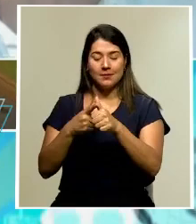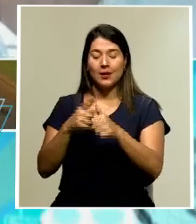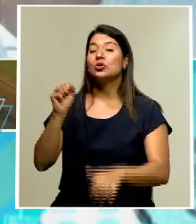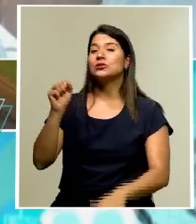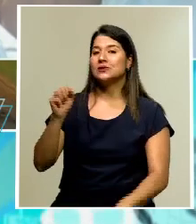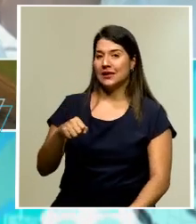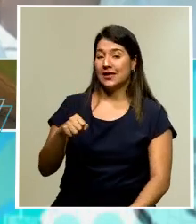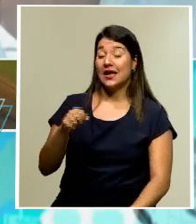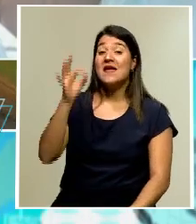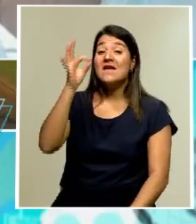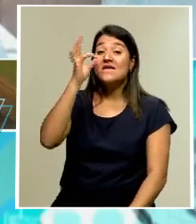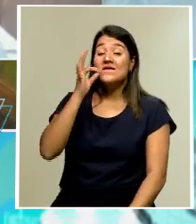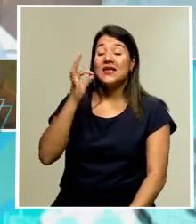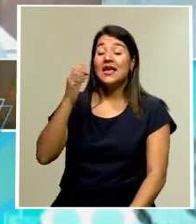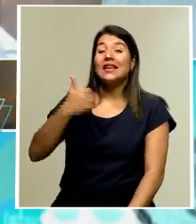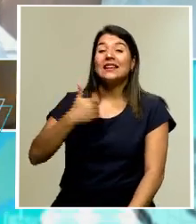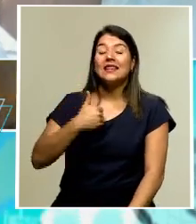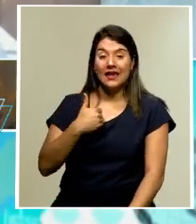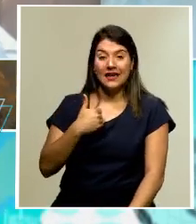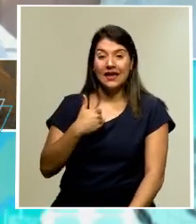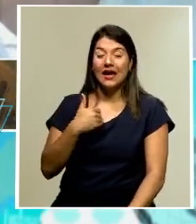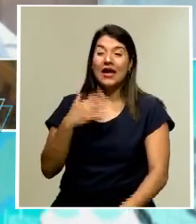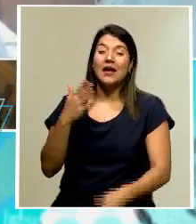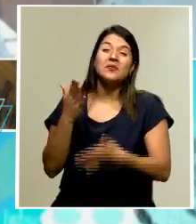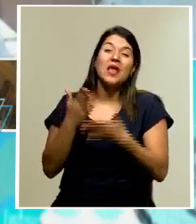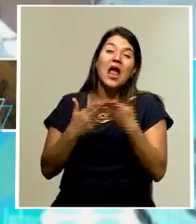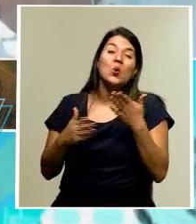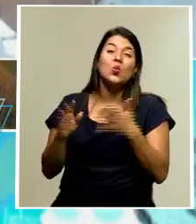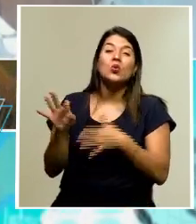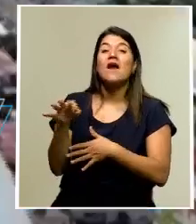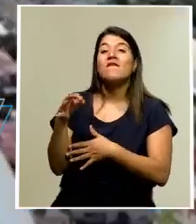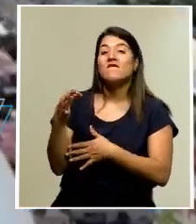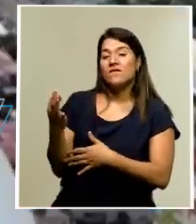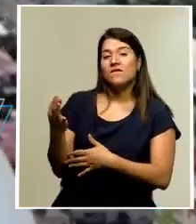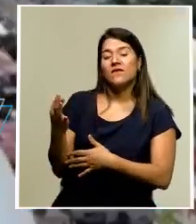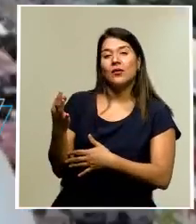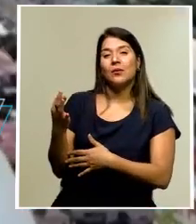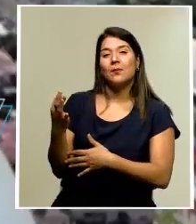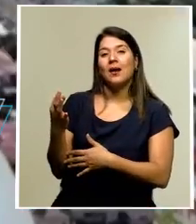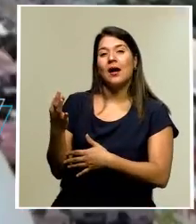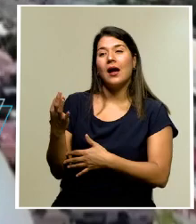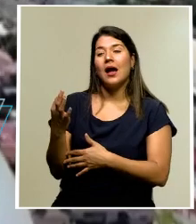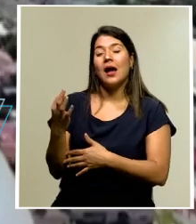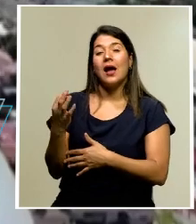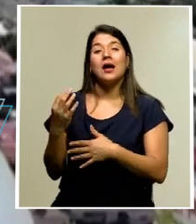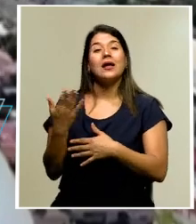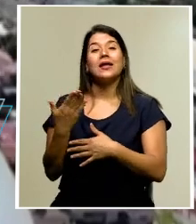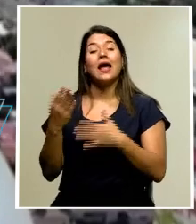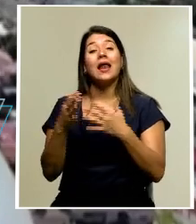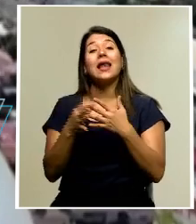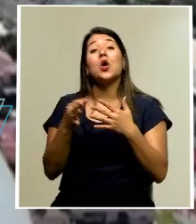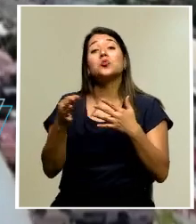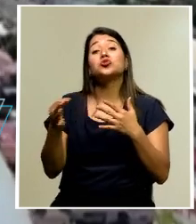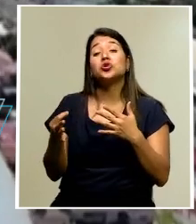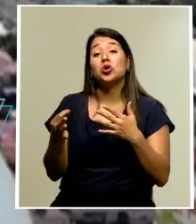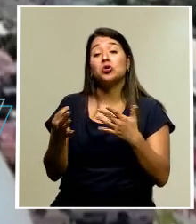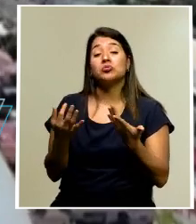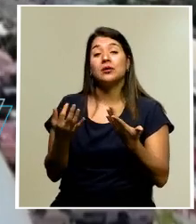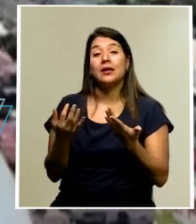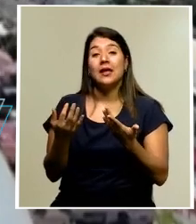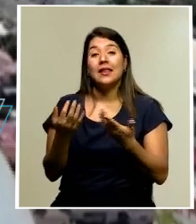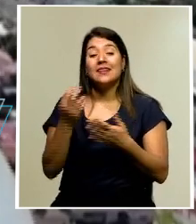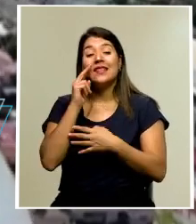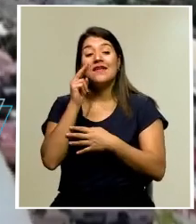efectivamente don José María tiene, digamos, de alguna manera, como te decía, esa opción de ver un Partido de Liberación